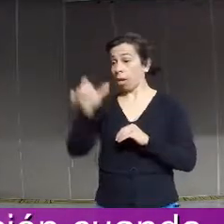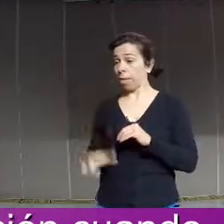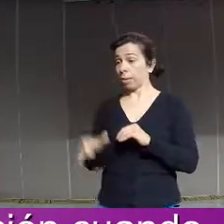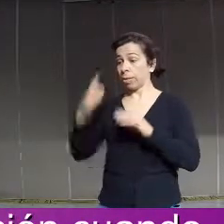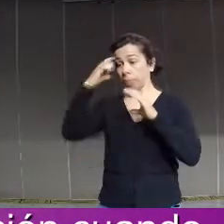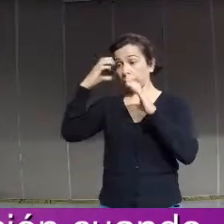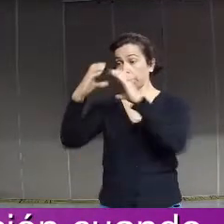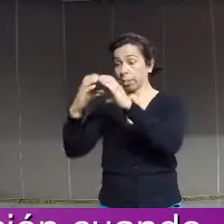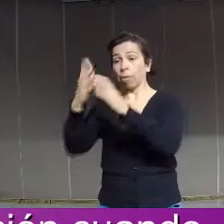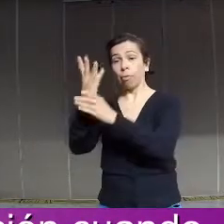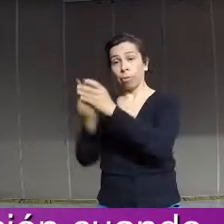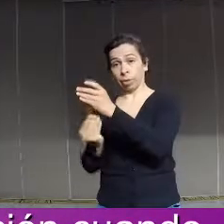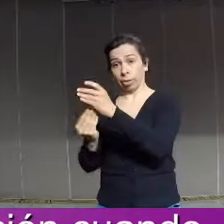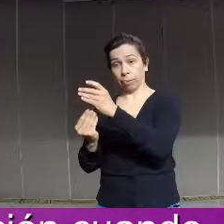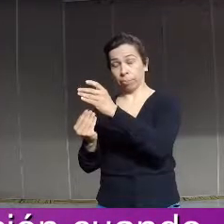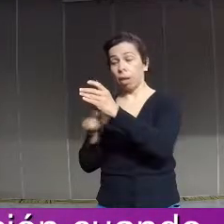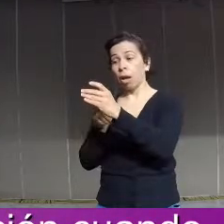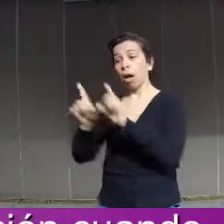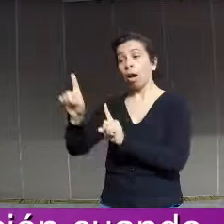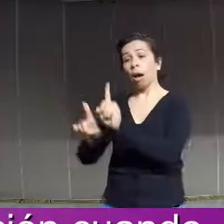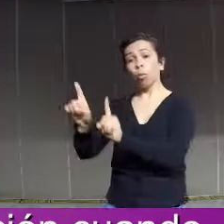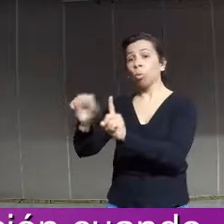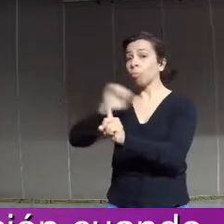tienen reflejo tusígeno, ¿sí?